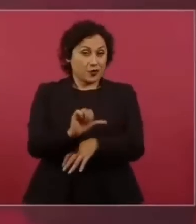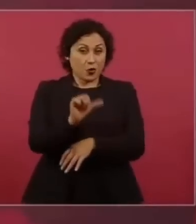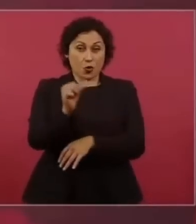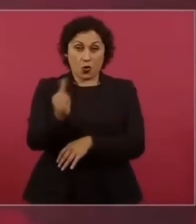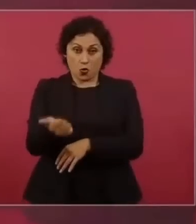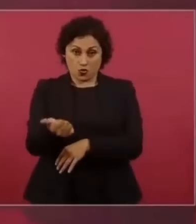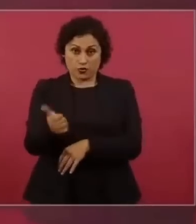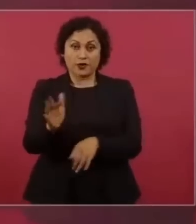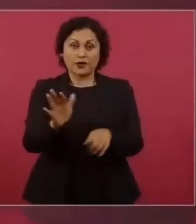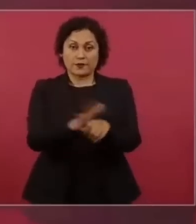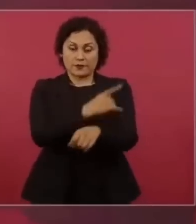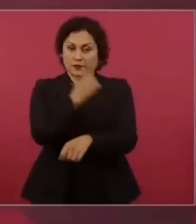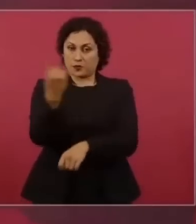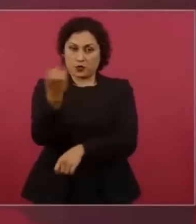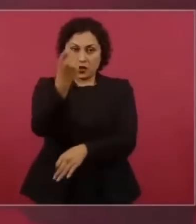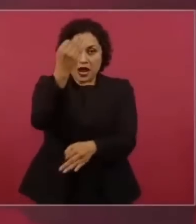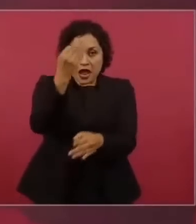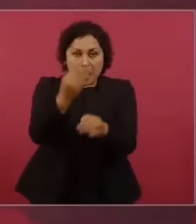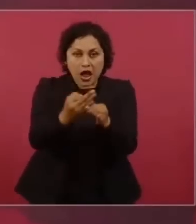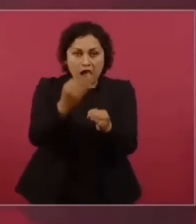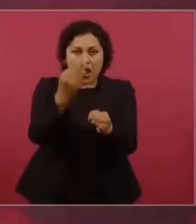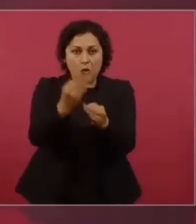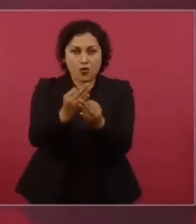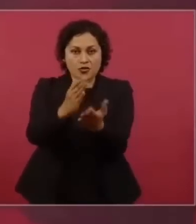porque se trata de separar